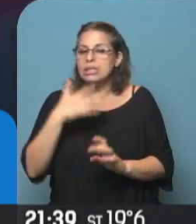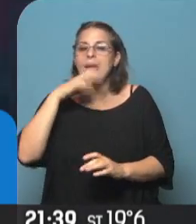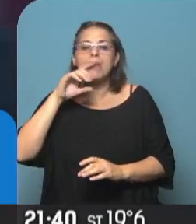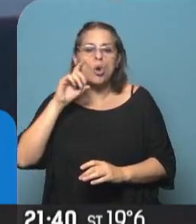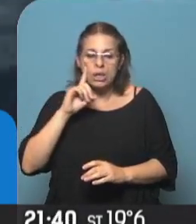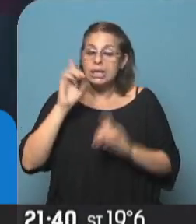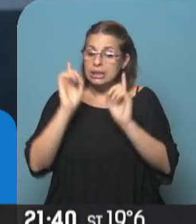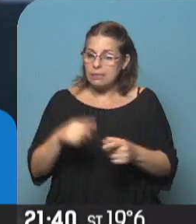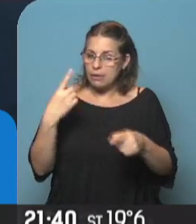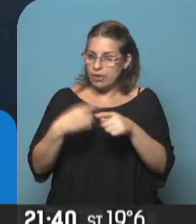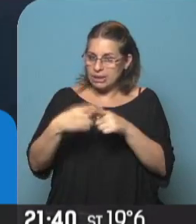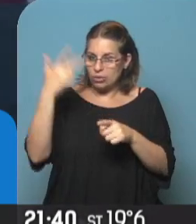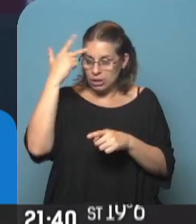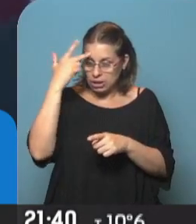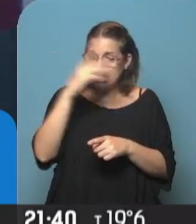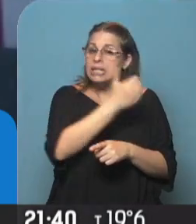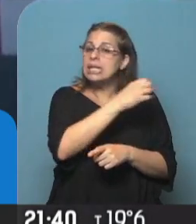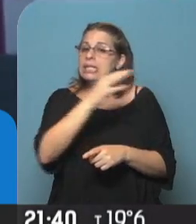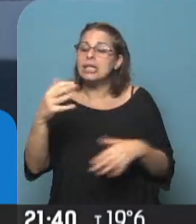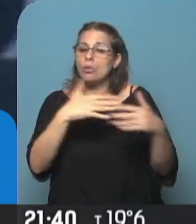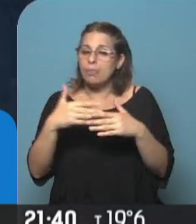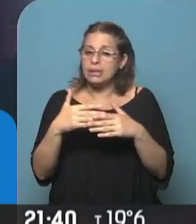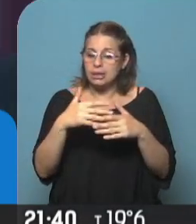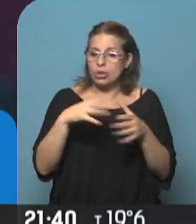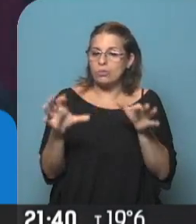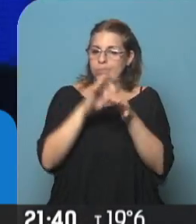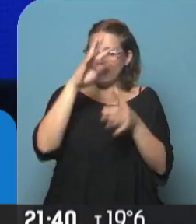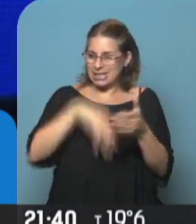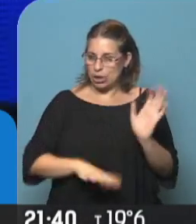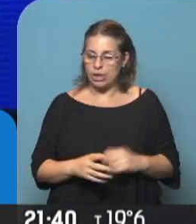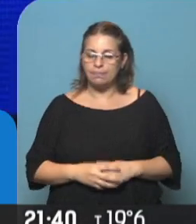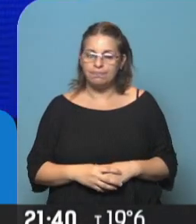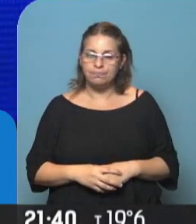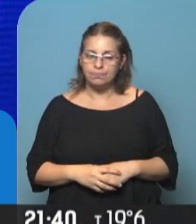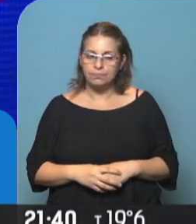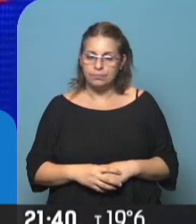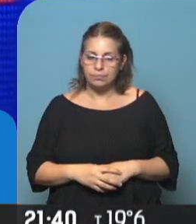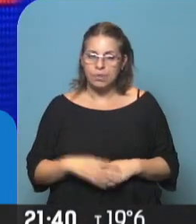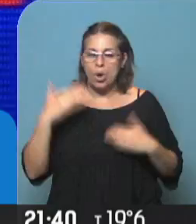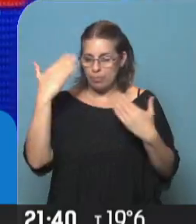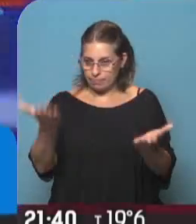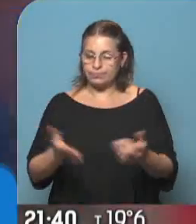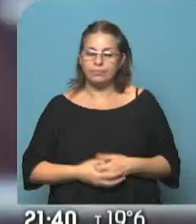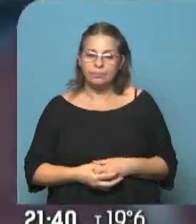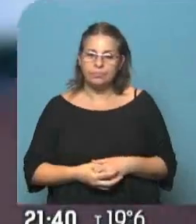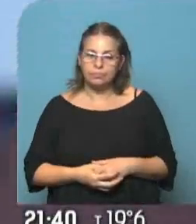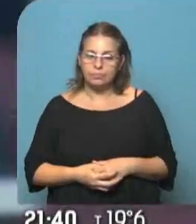Sampaoli y el festejo para Lionel, los 600 partidos con la camiseta del Barcelona. Allí el reconocimiento.